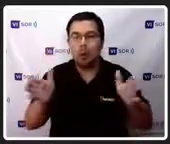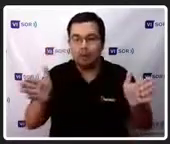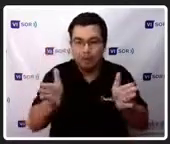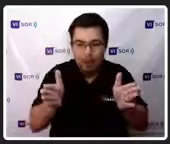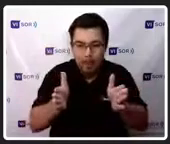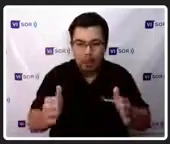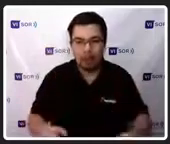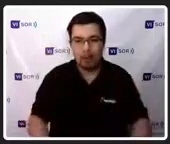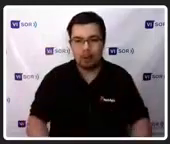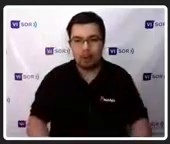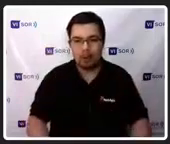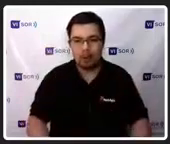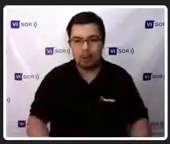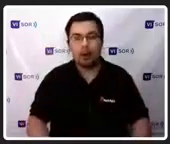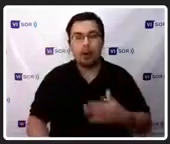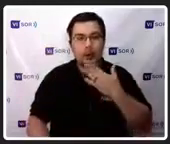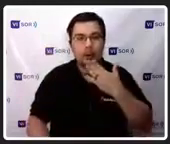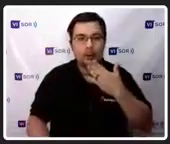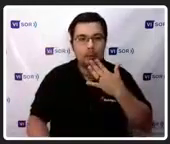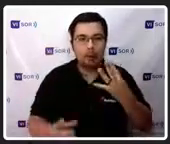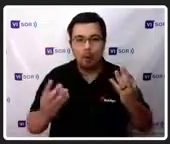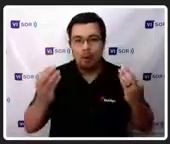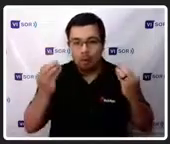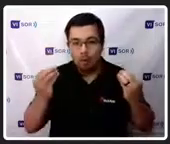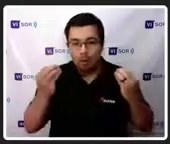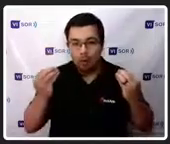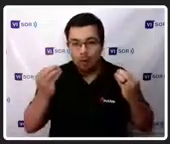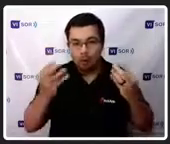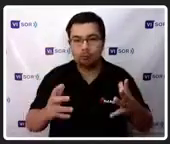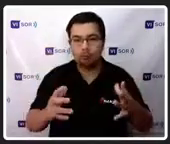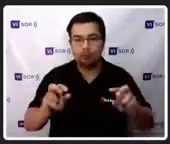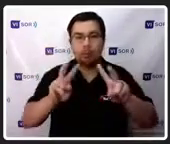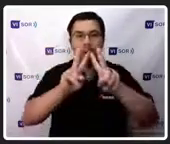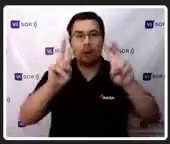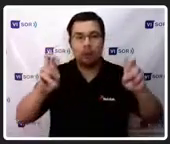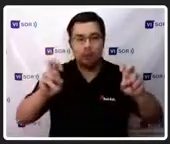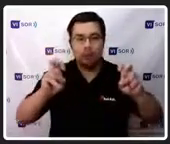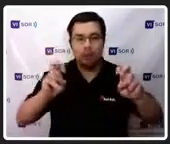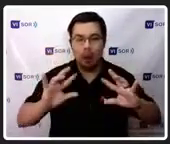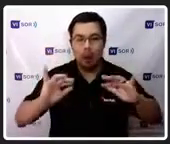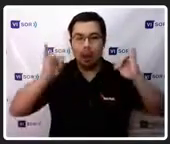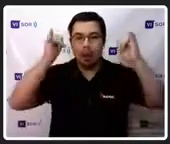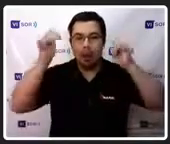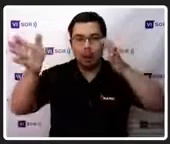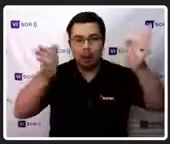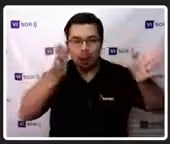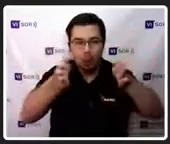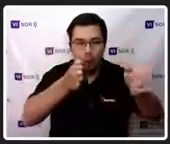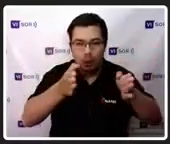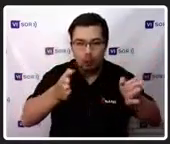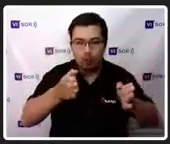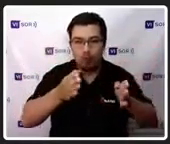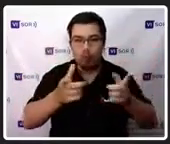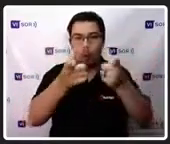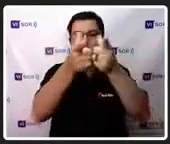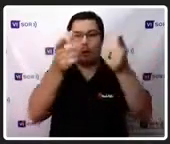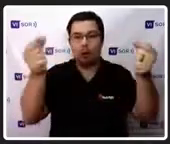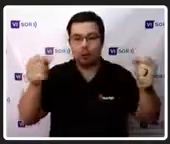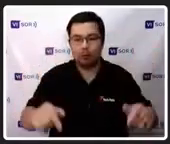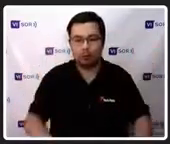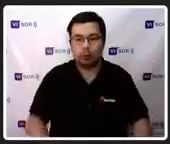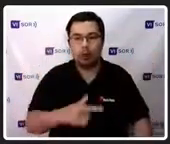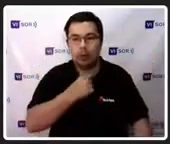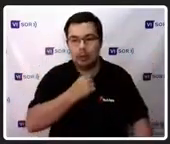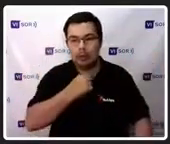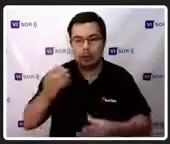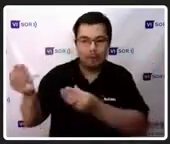dando mucho que hablar en la industria, ¿no es cierto?, del turismo nacional. Así que yo quisiera darle la cordial bienvenida.